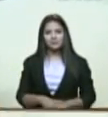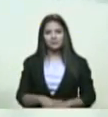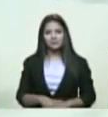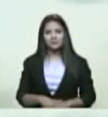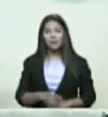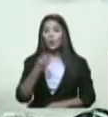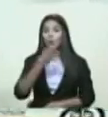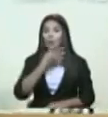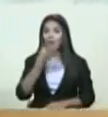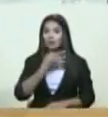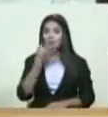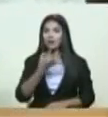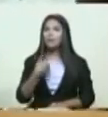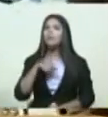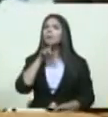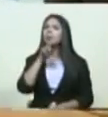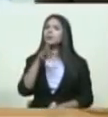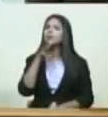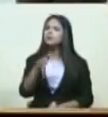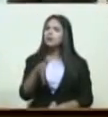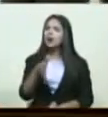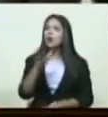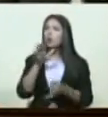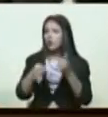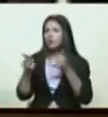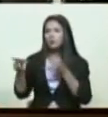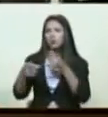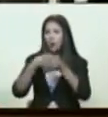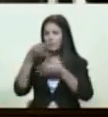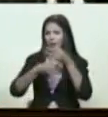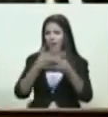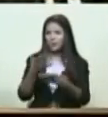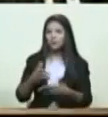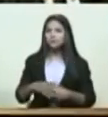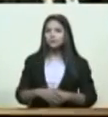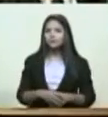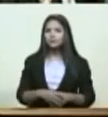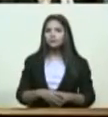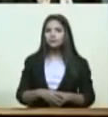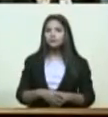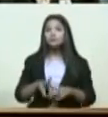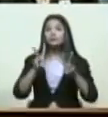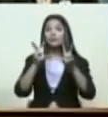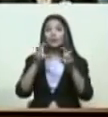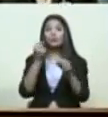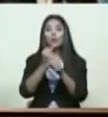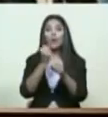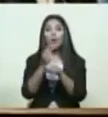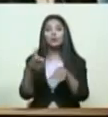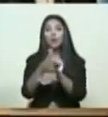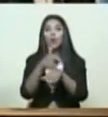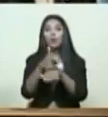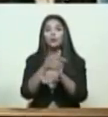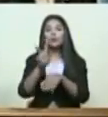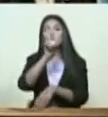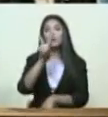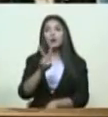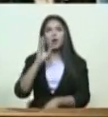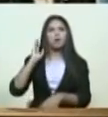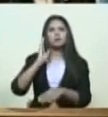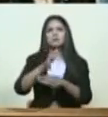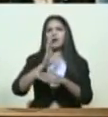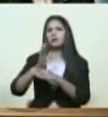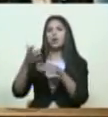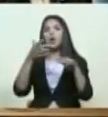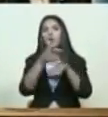Buenas tardes. Justamente mi pregunta iba relacionada a lo último que usted acaba de hacer referencia. Se sumaron nuevos funcionarios del gobierno venezolano a estas sanciones impuestas por el gobierno